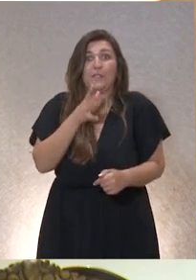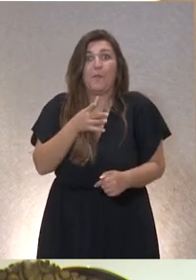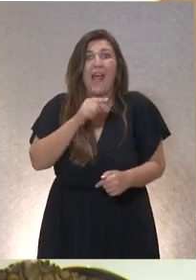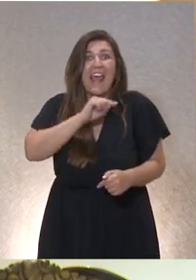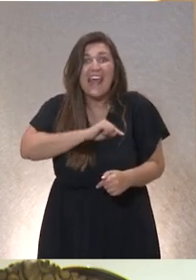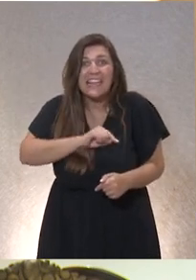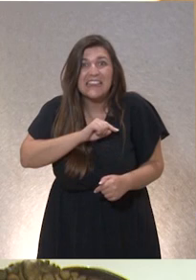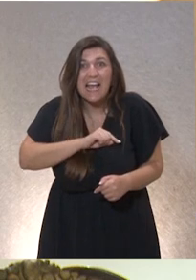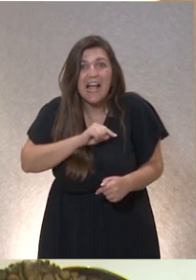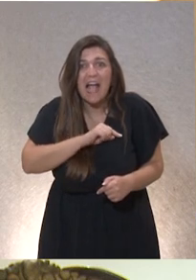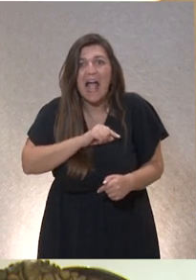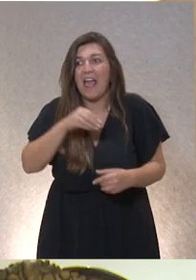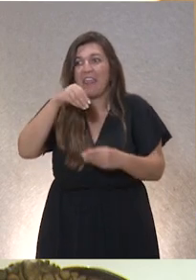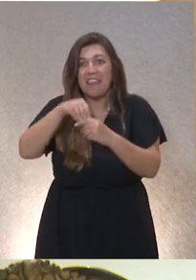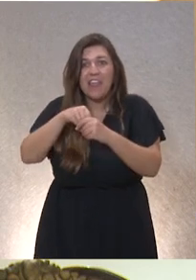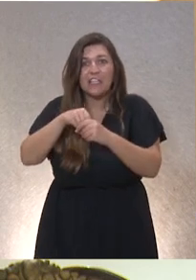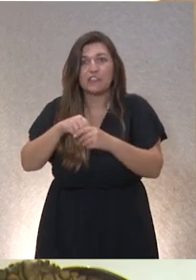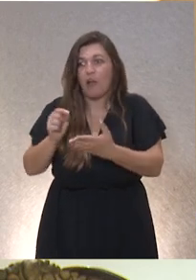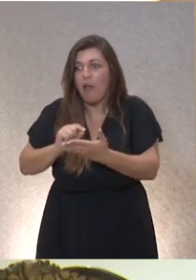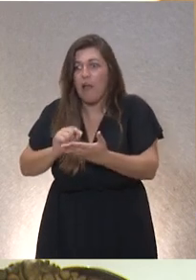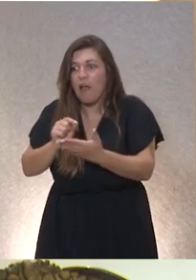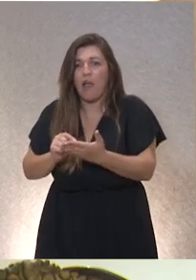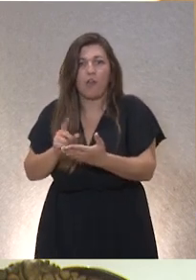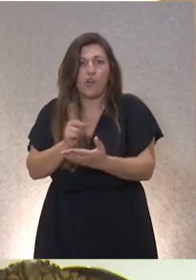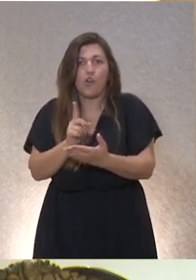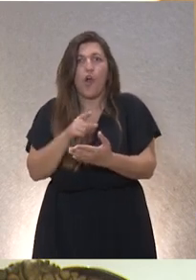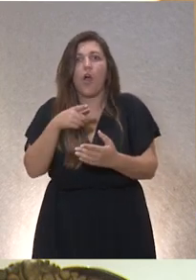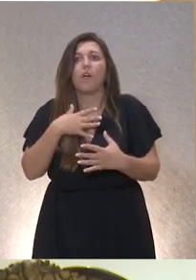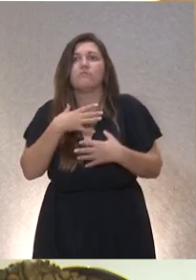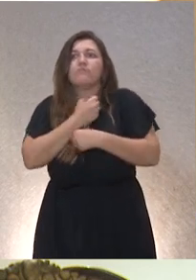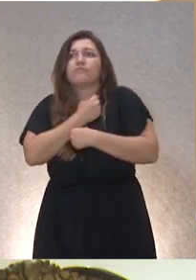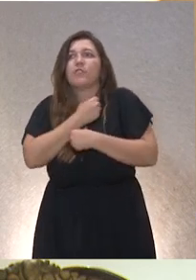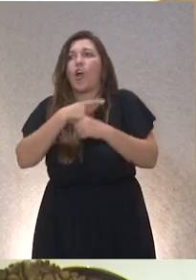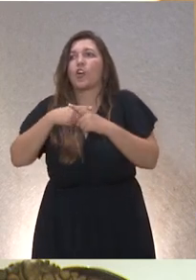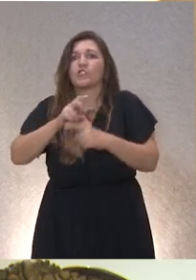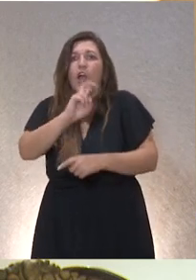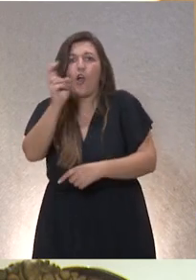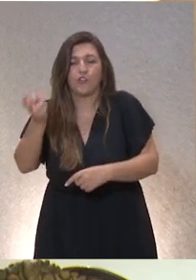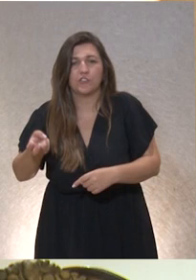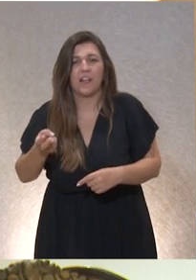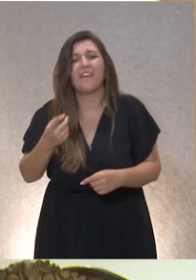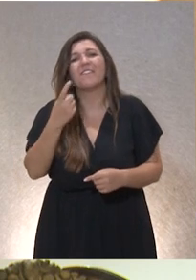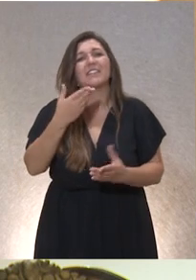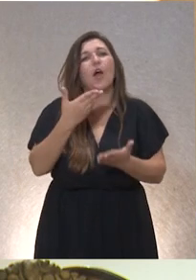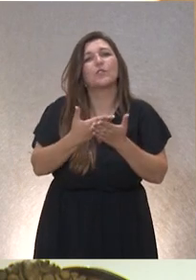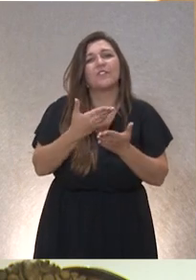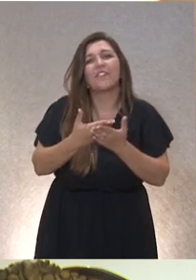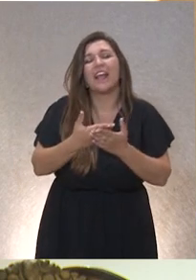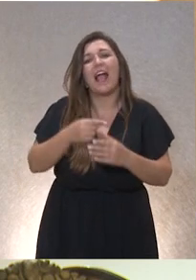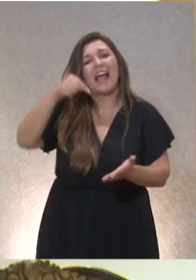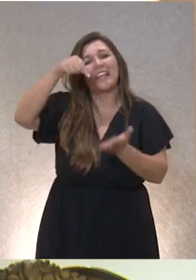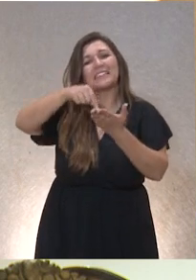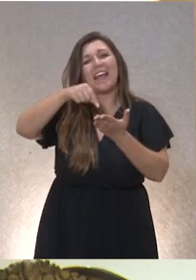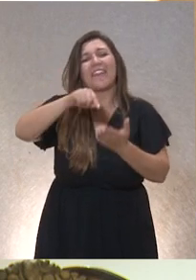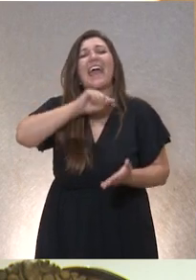la redacciones agobiadas por otras urgencias no se explica ni justifica la exigencia ética